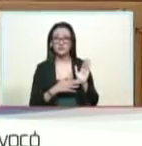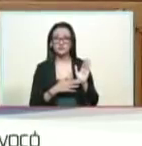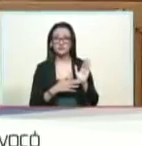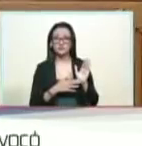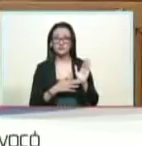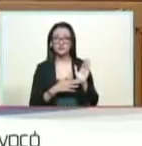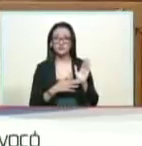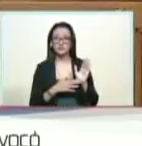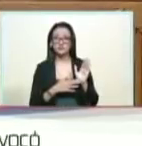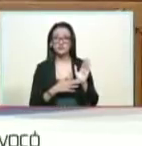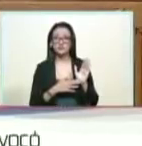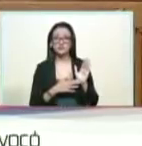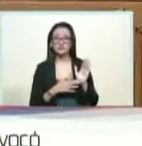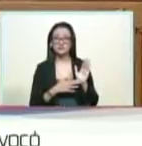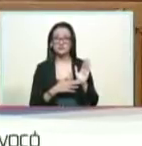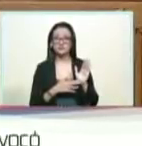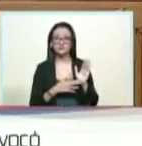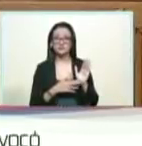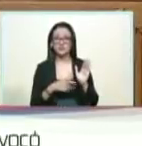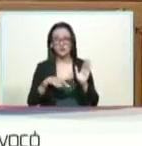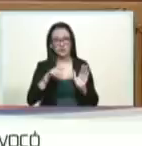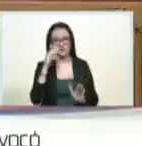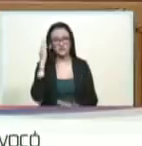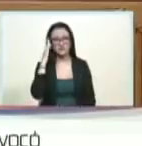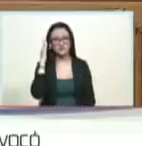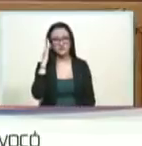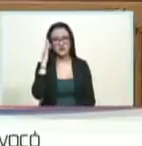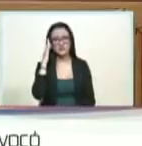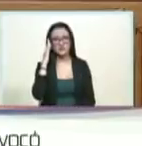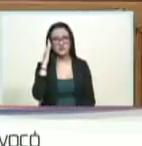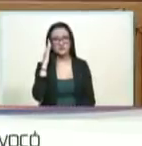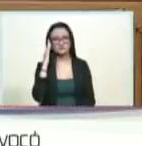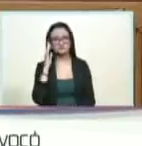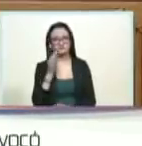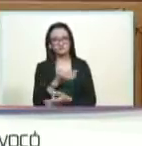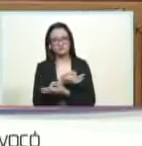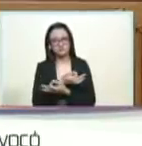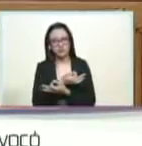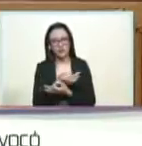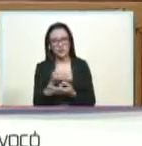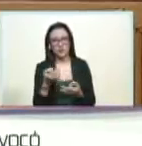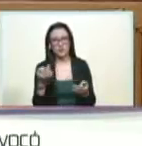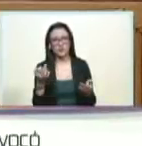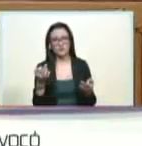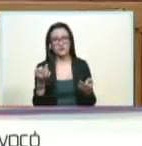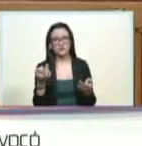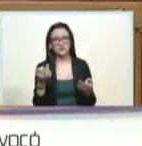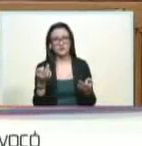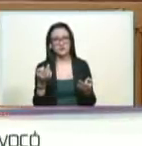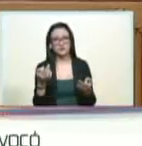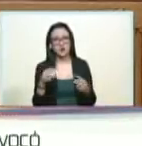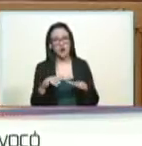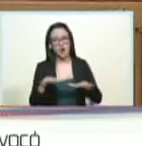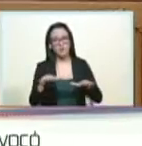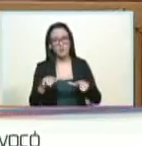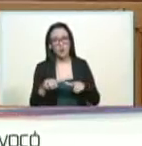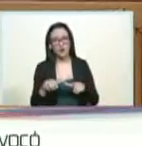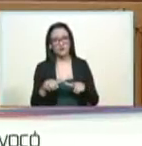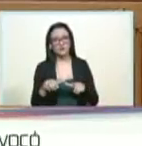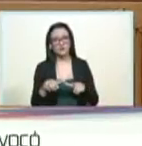y podemos reconocer el éxito total y absoluto de esa